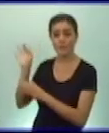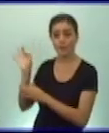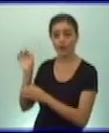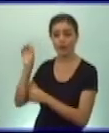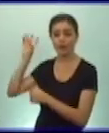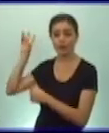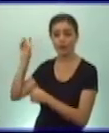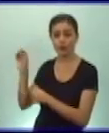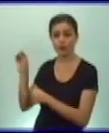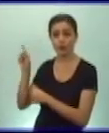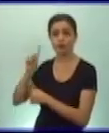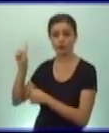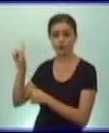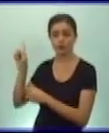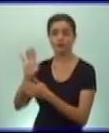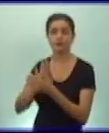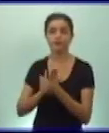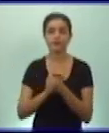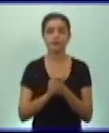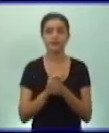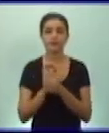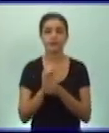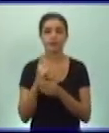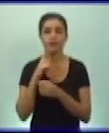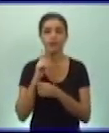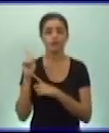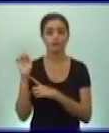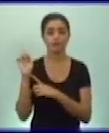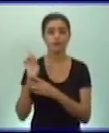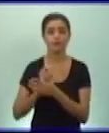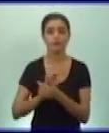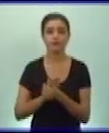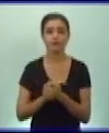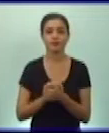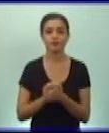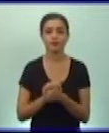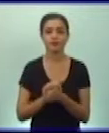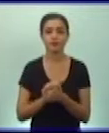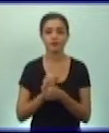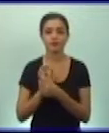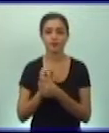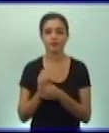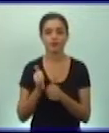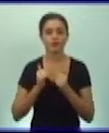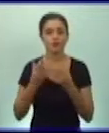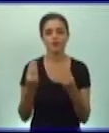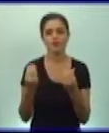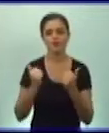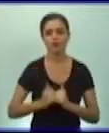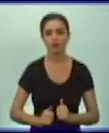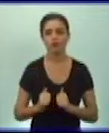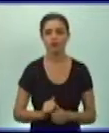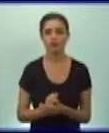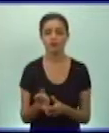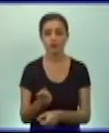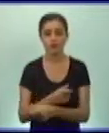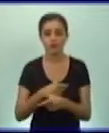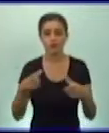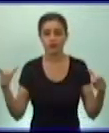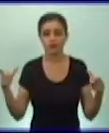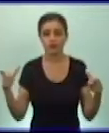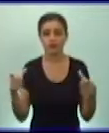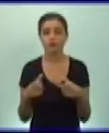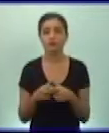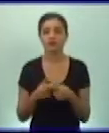niños. Estamos hablando de más de 250.000 de nacimientos. Esta explosión de la natalidad, tuvo